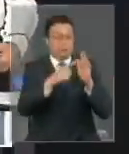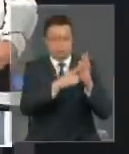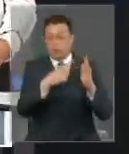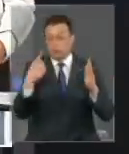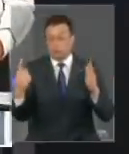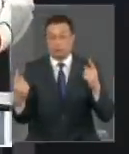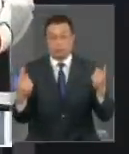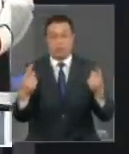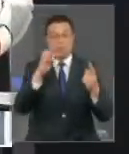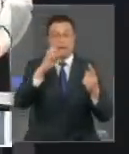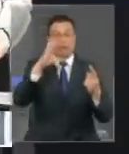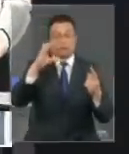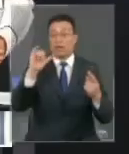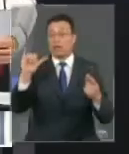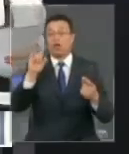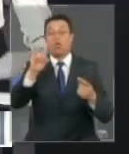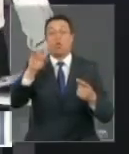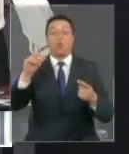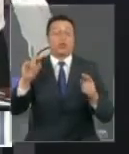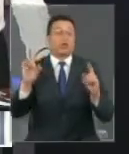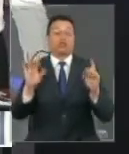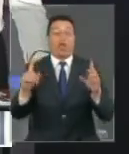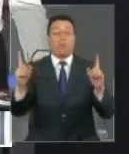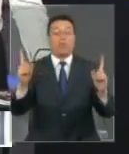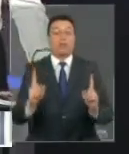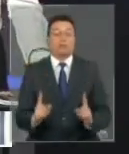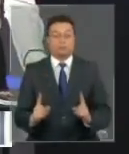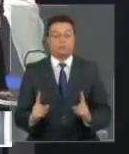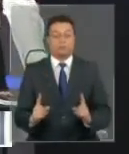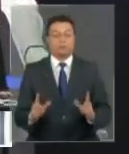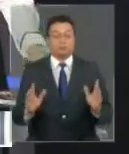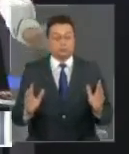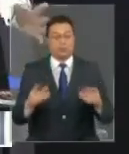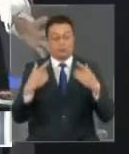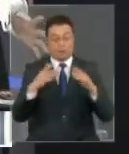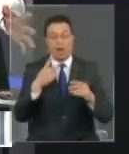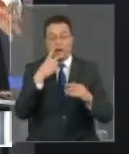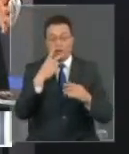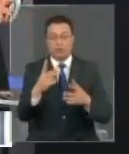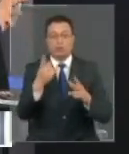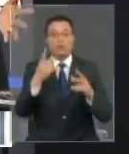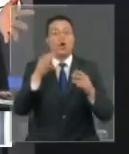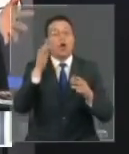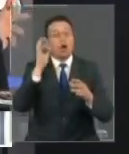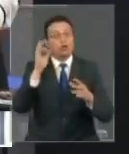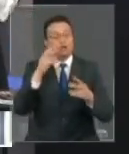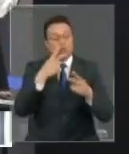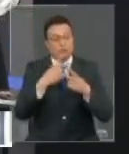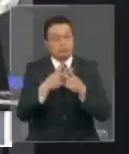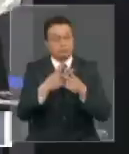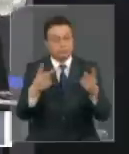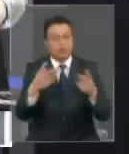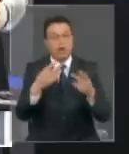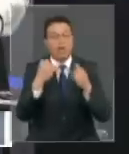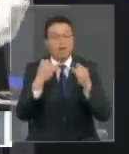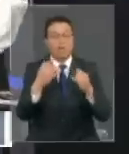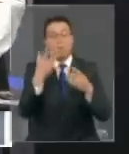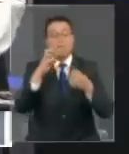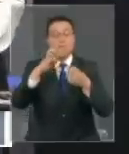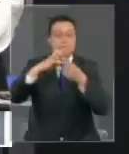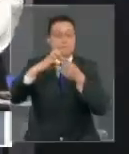representante del Partido Comunista y de la UDI. Bien, si les parece, vamos a revisar una nota introductoria para quienes nos ven en su casa, dar un